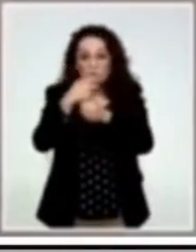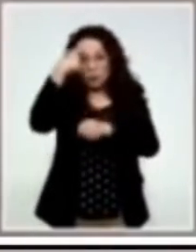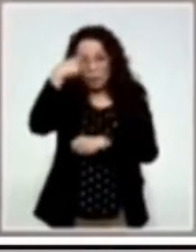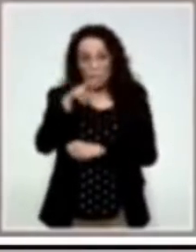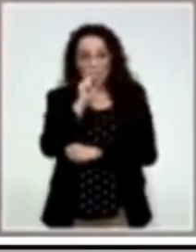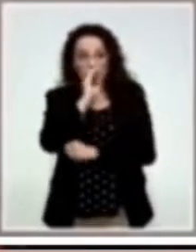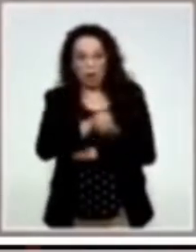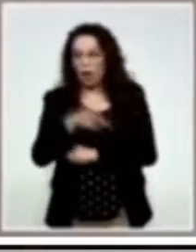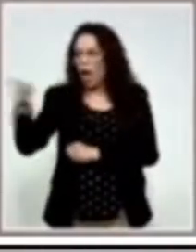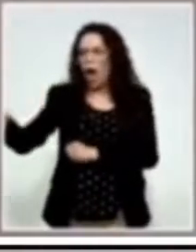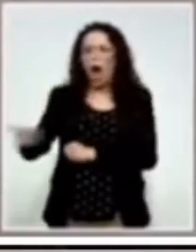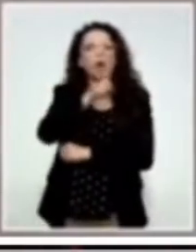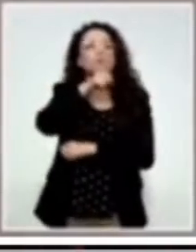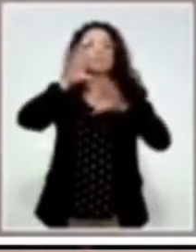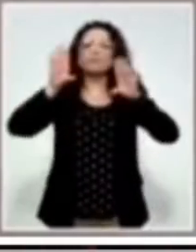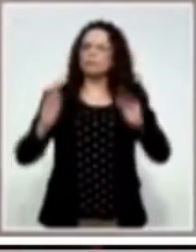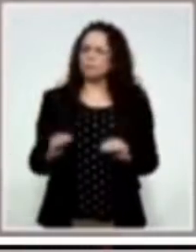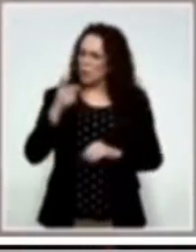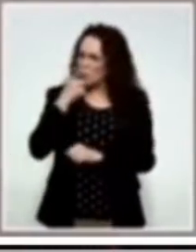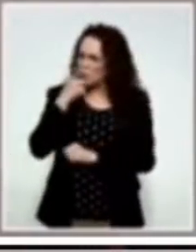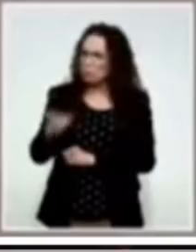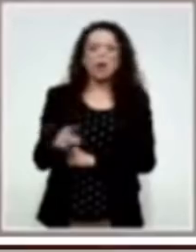invalidar se queda callado y vota por